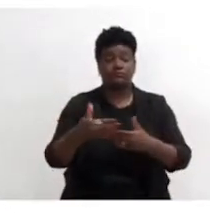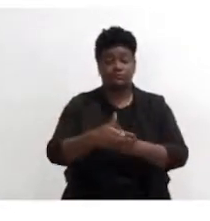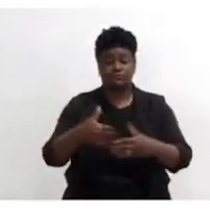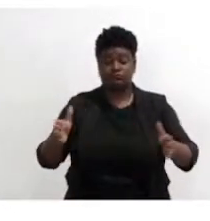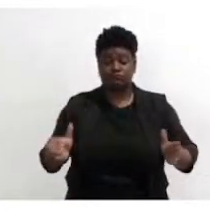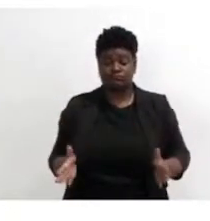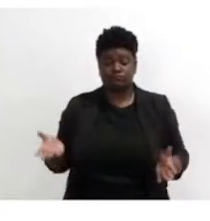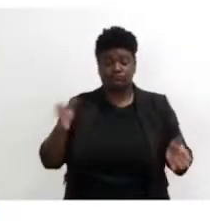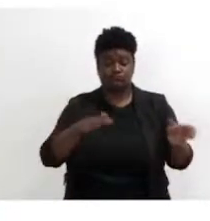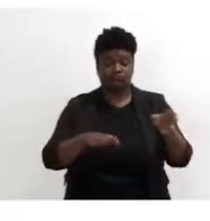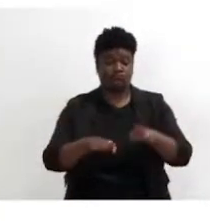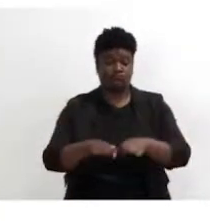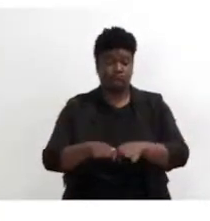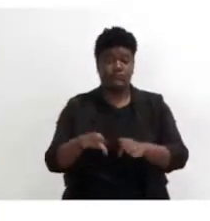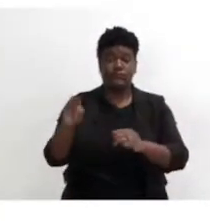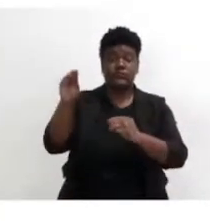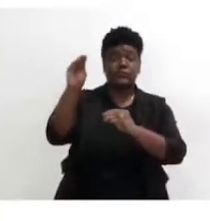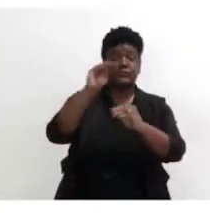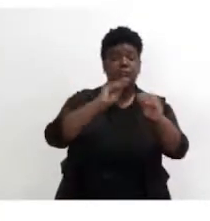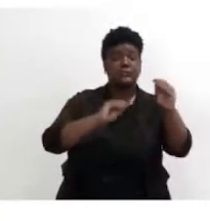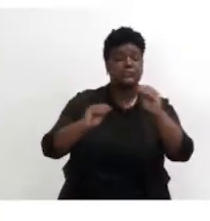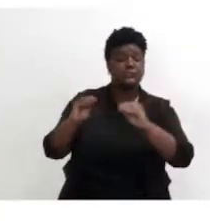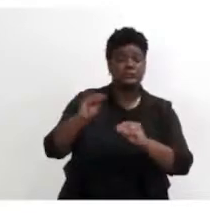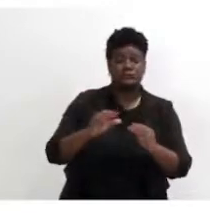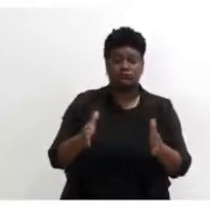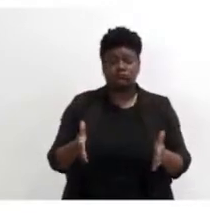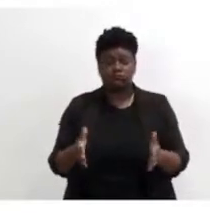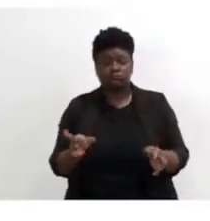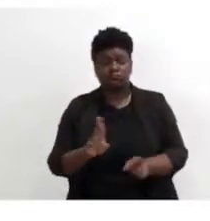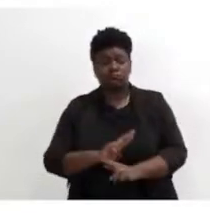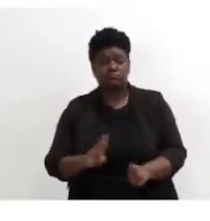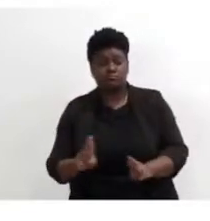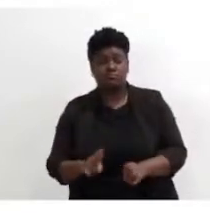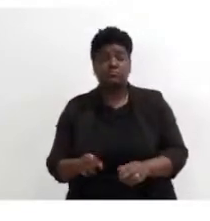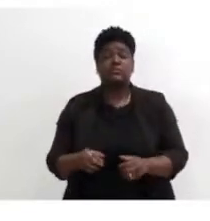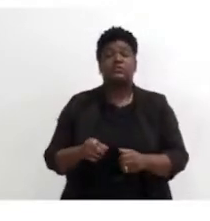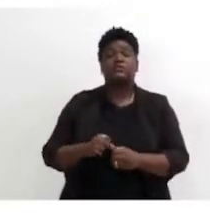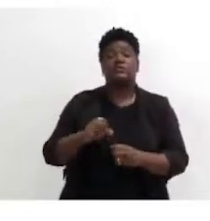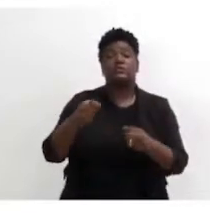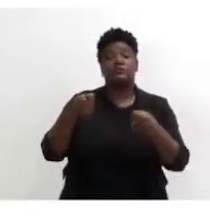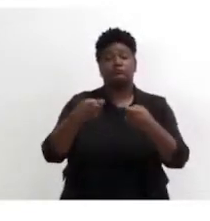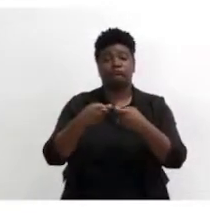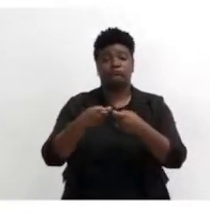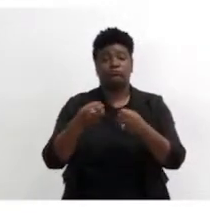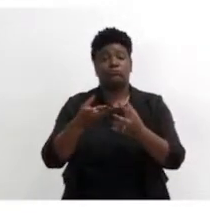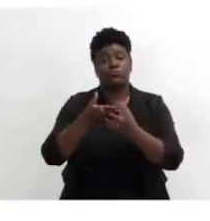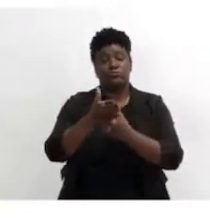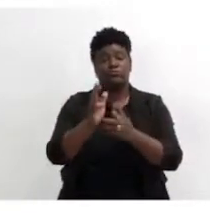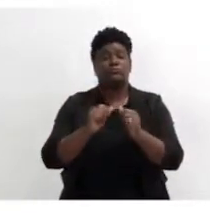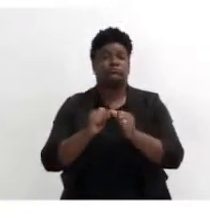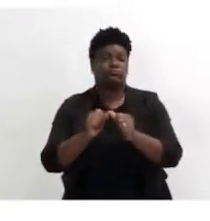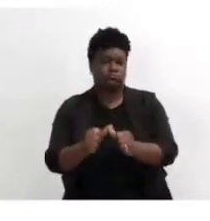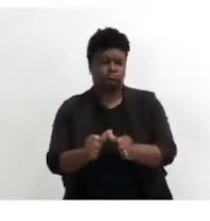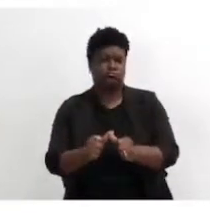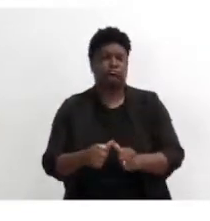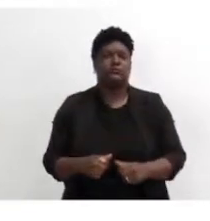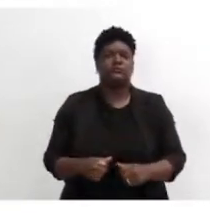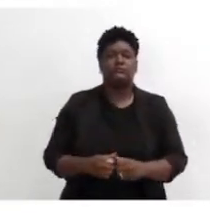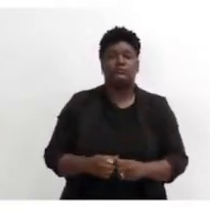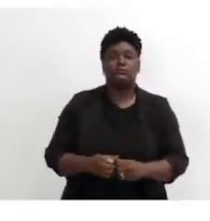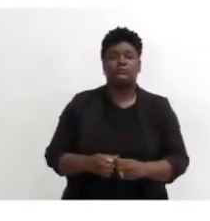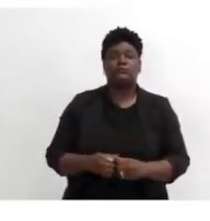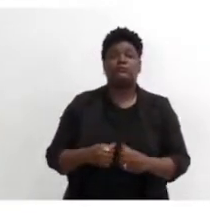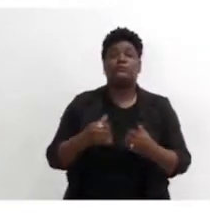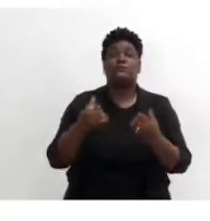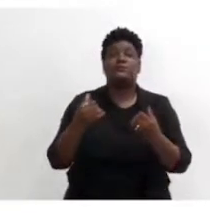empaque, ATP, de los semiconductores. Por lo que estamos preparando para este gran